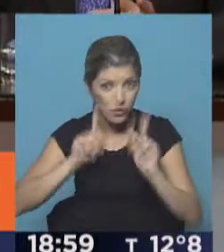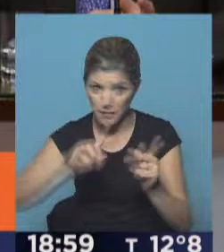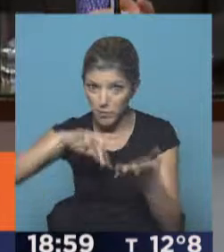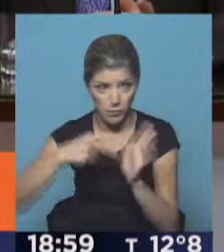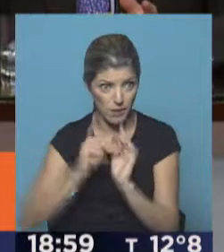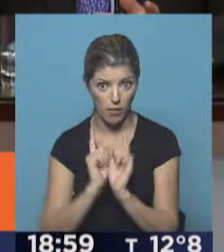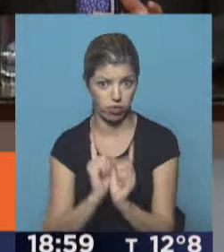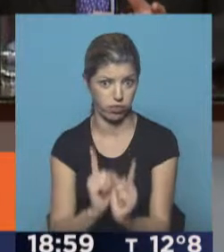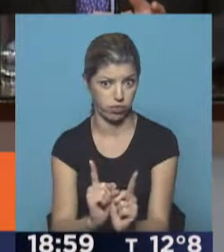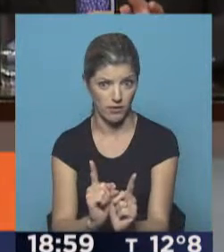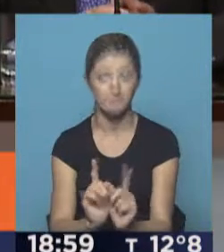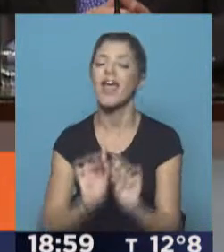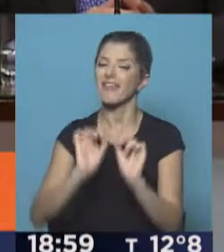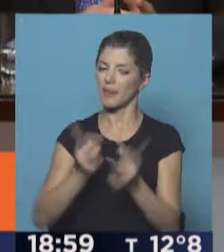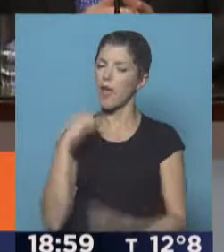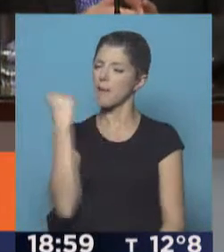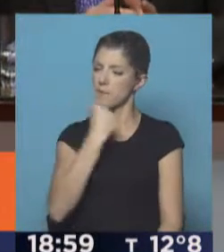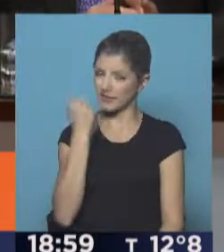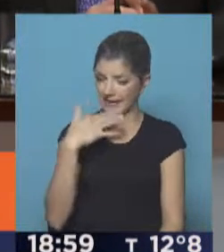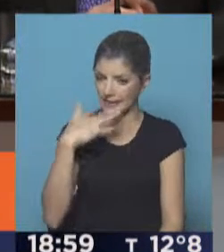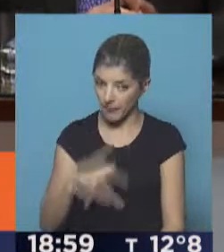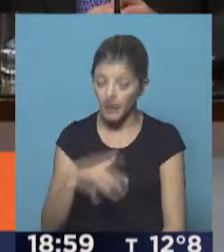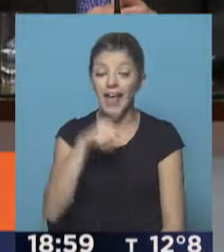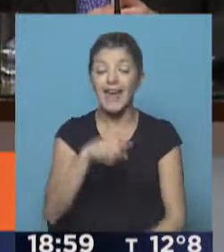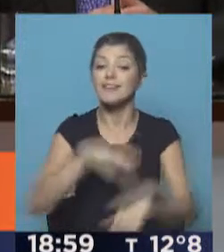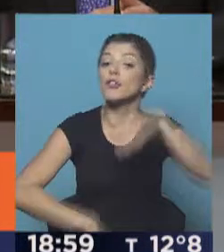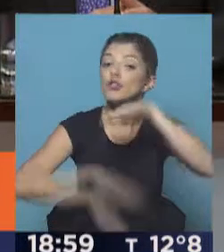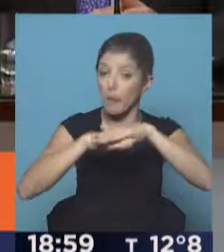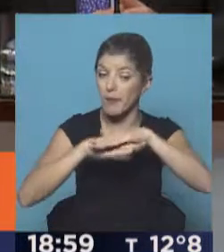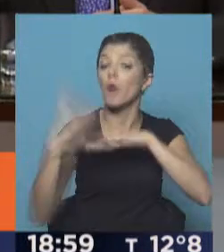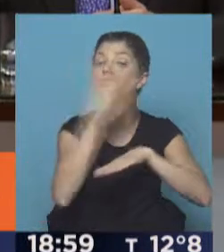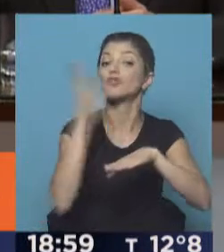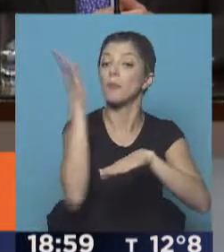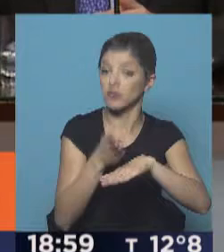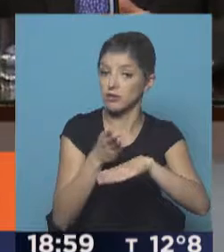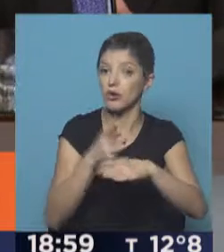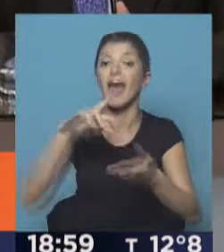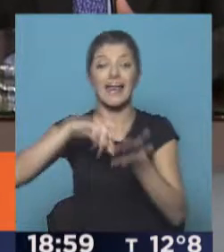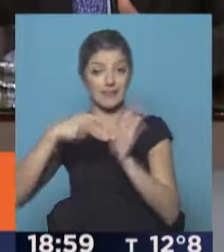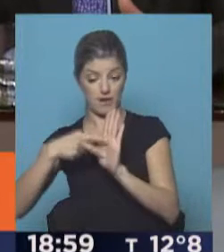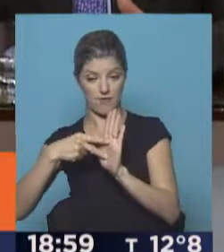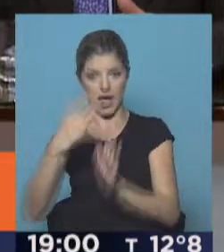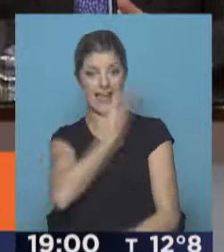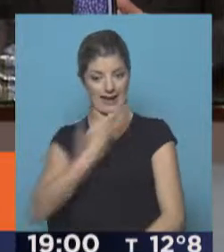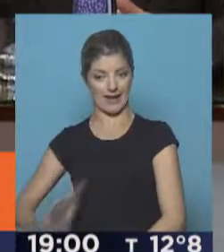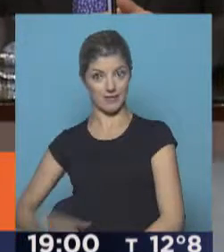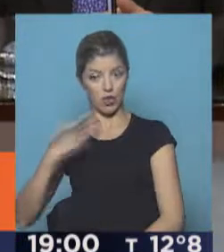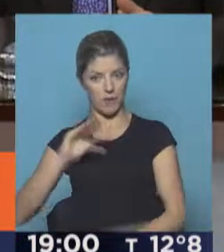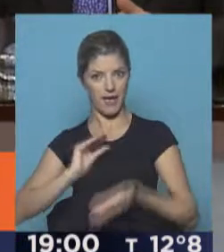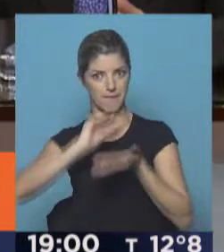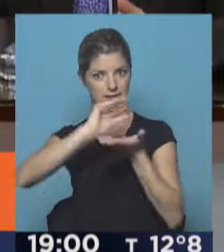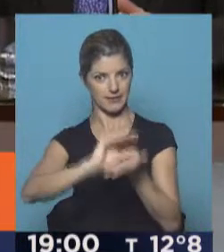que también es importante ser consciente que este tope implica una inversión por parte del Estado que va a pagar la